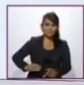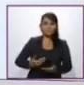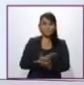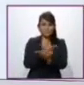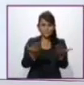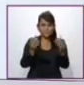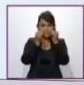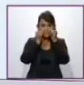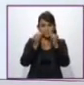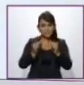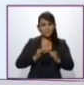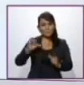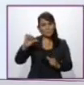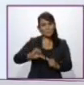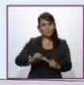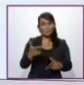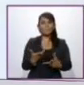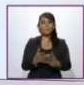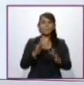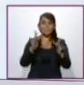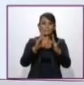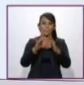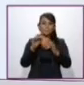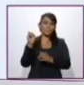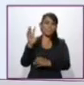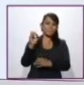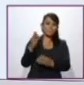por acompañarnos en esta transmisión. Nos